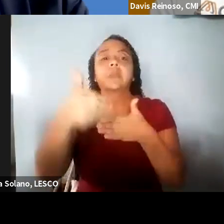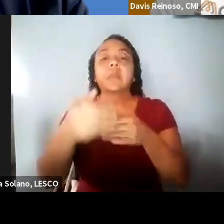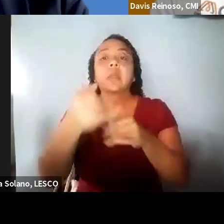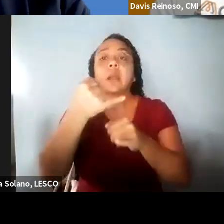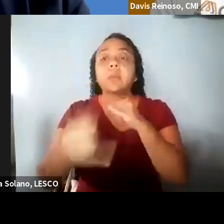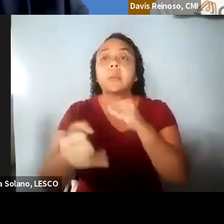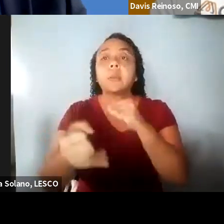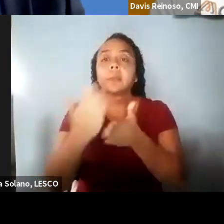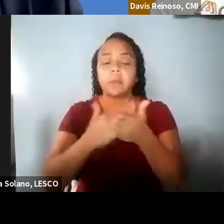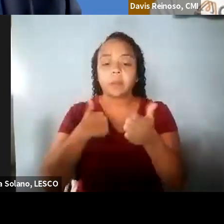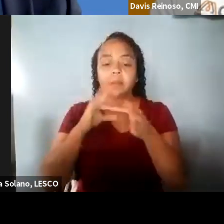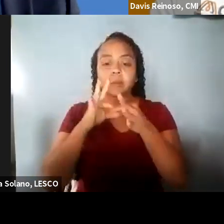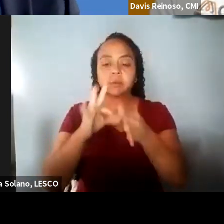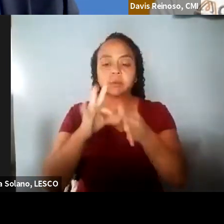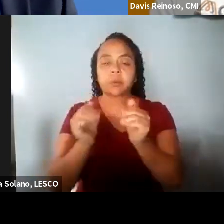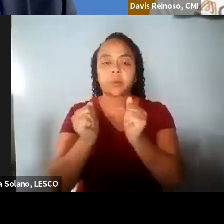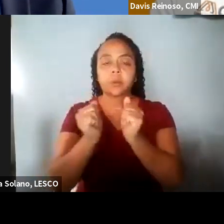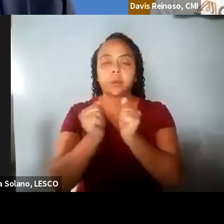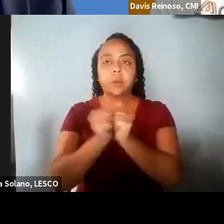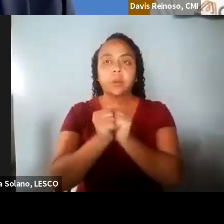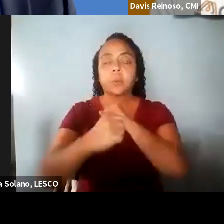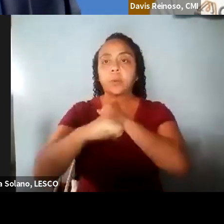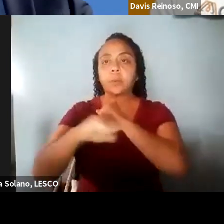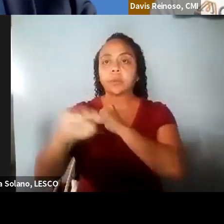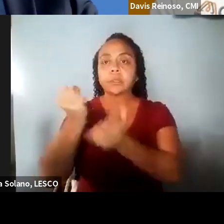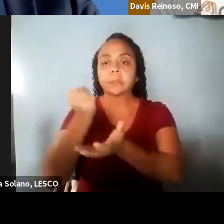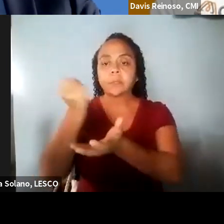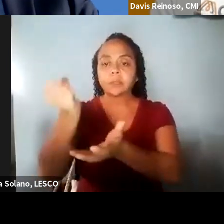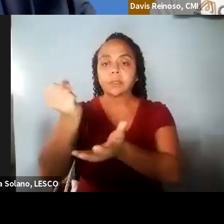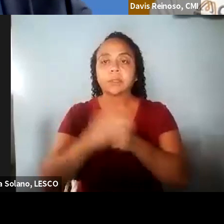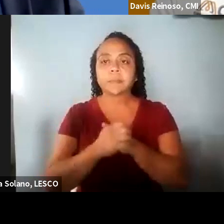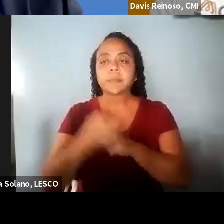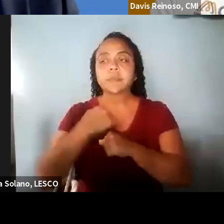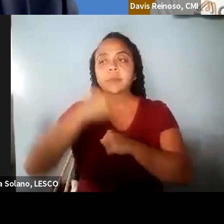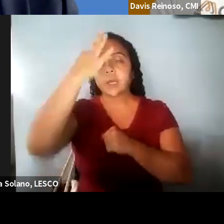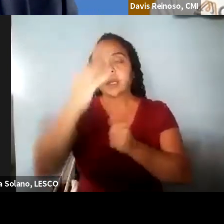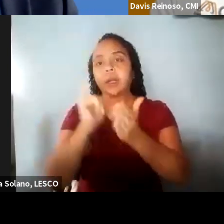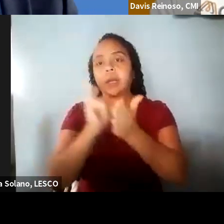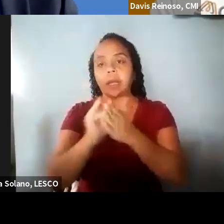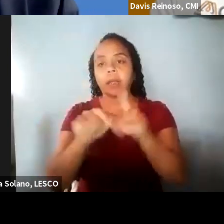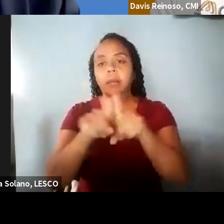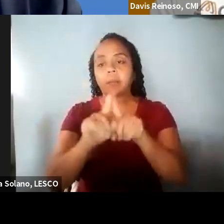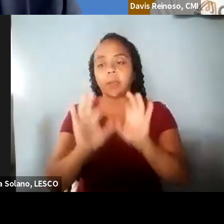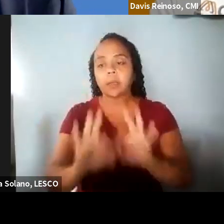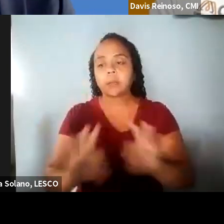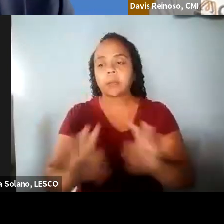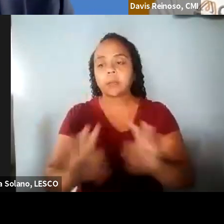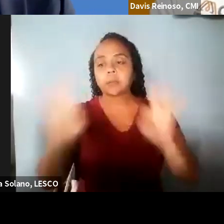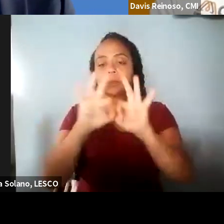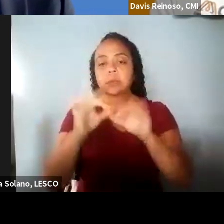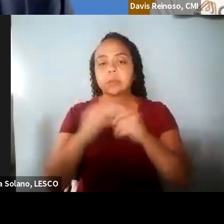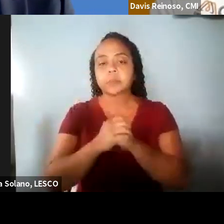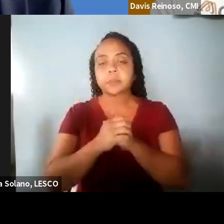parte que tiene que ver con la producción de inversiones resilientes y también es importante que trabajemos